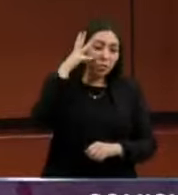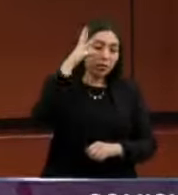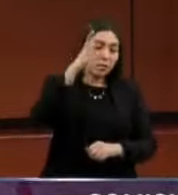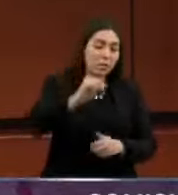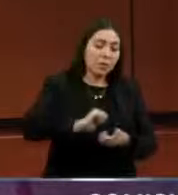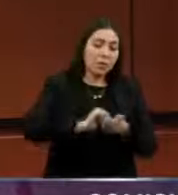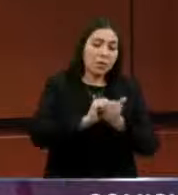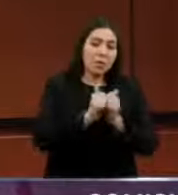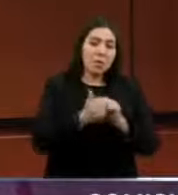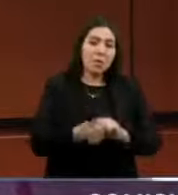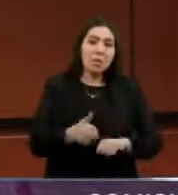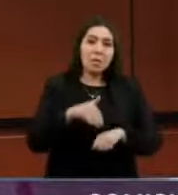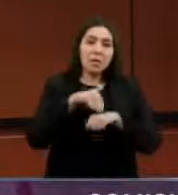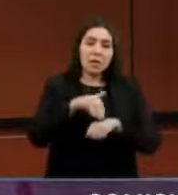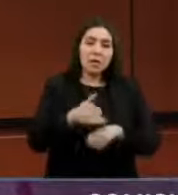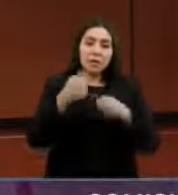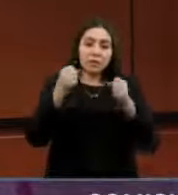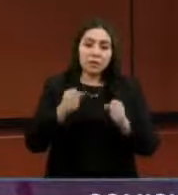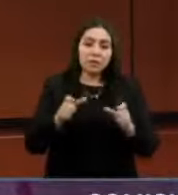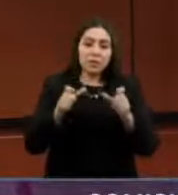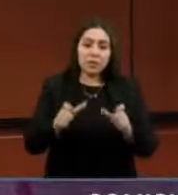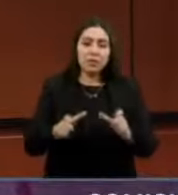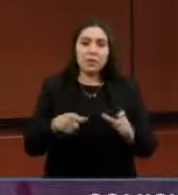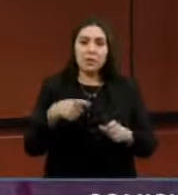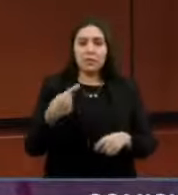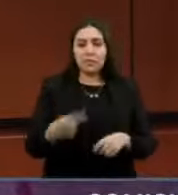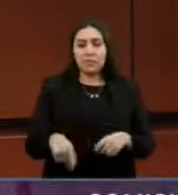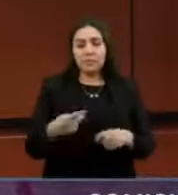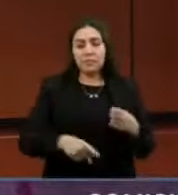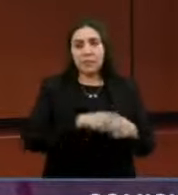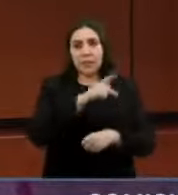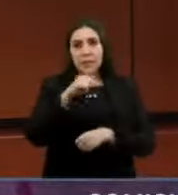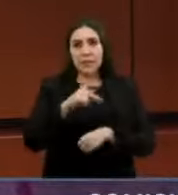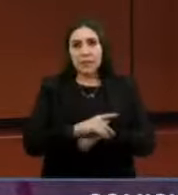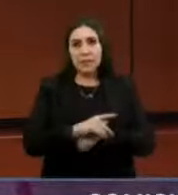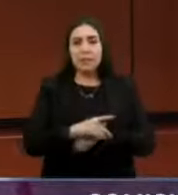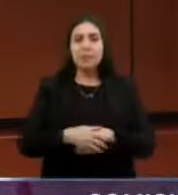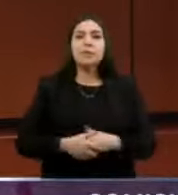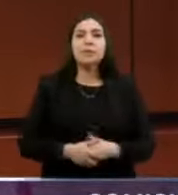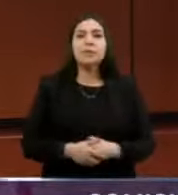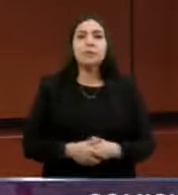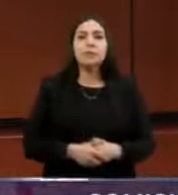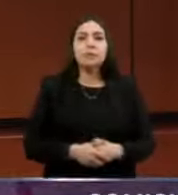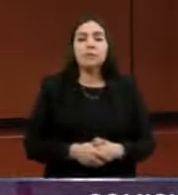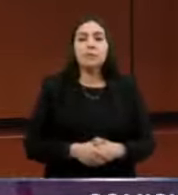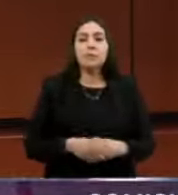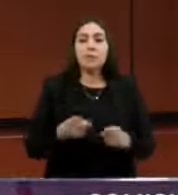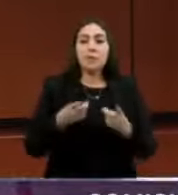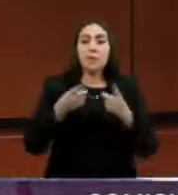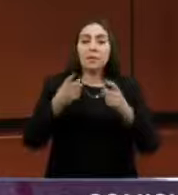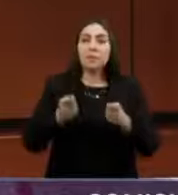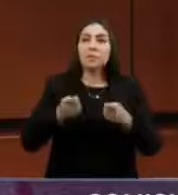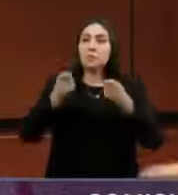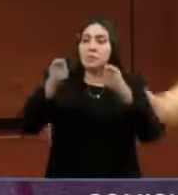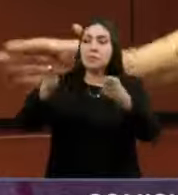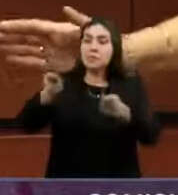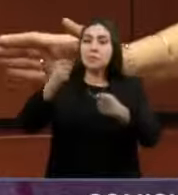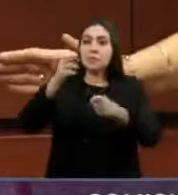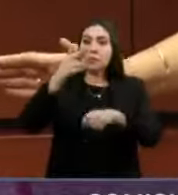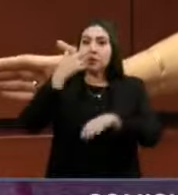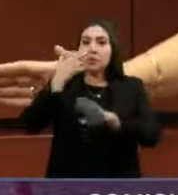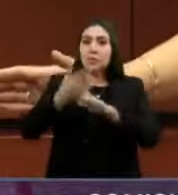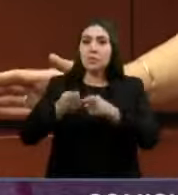la seguridad de este nuestro país, dejando en manos del régimen